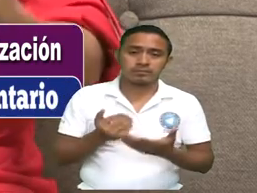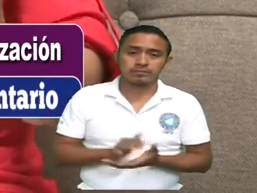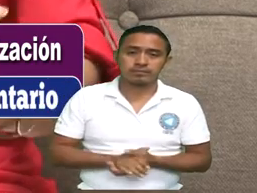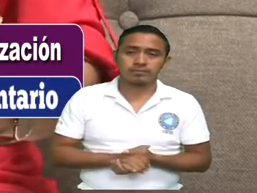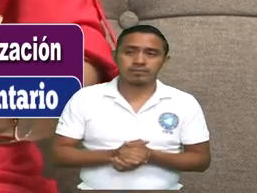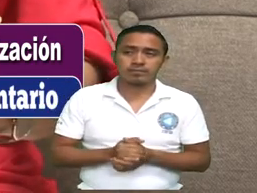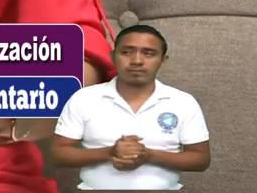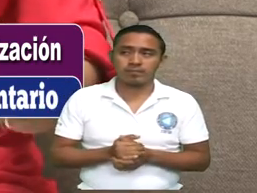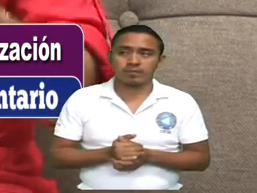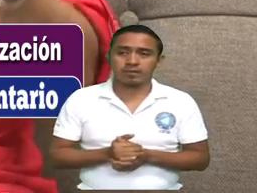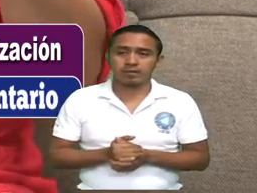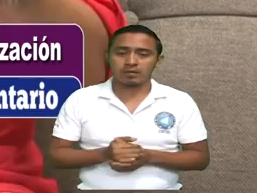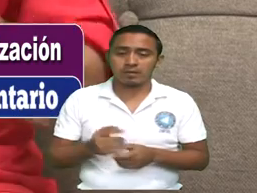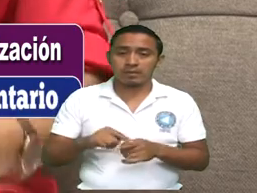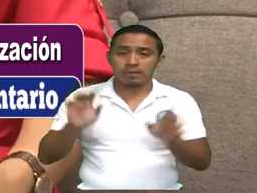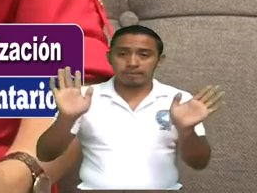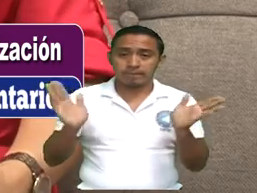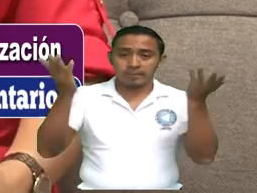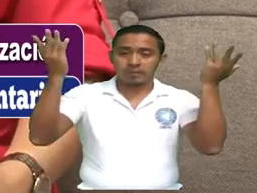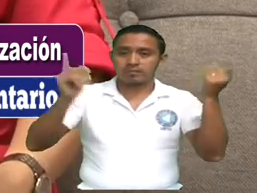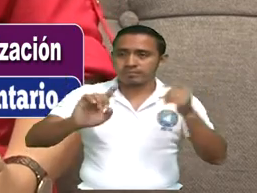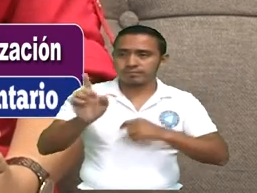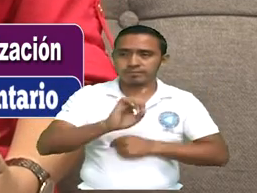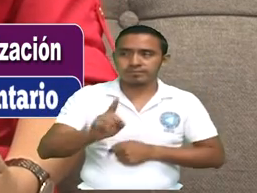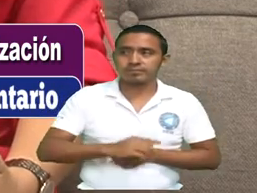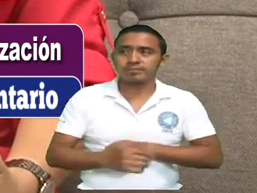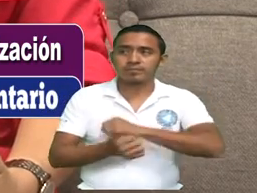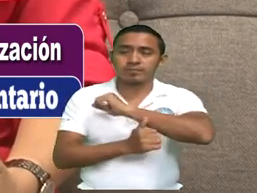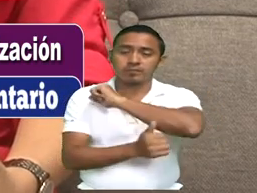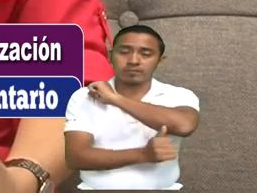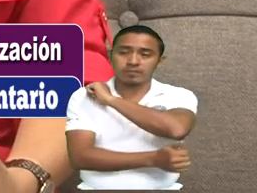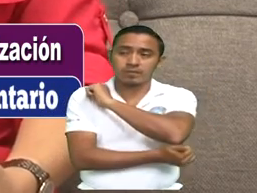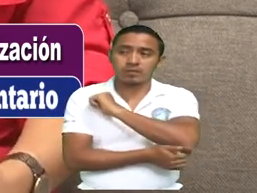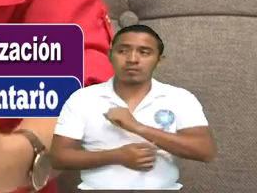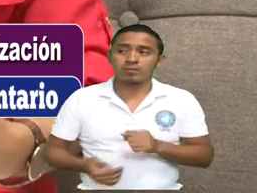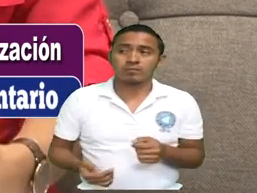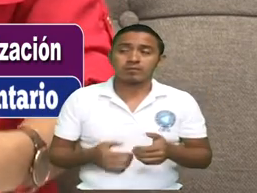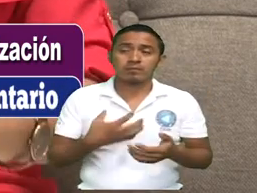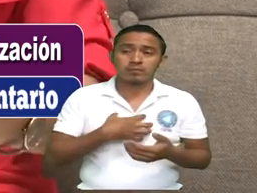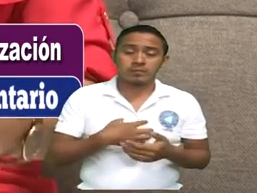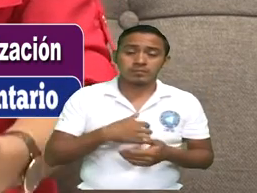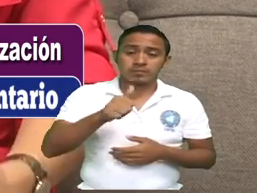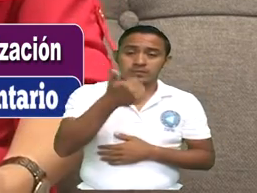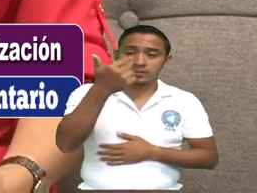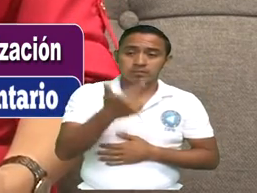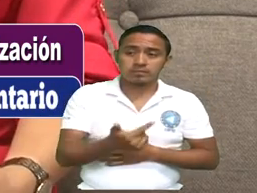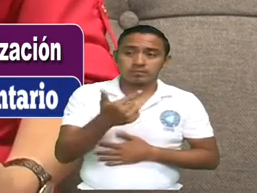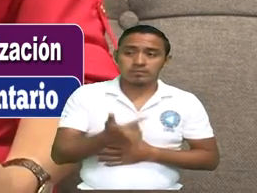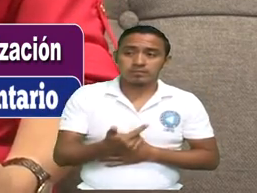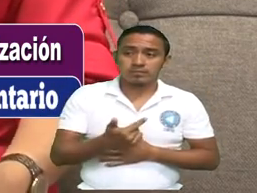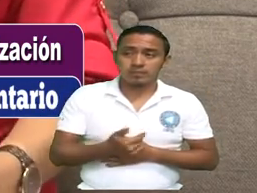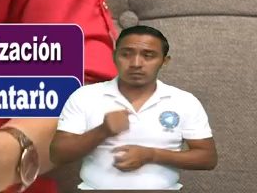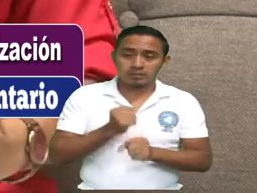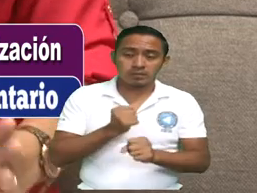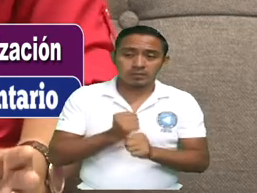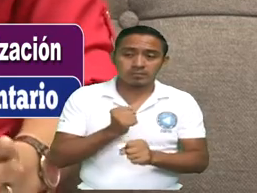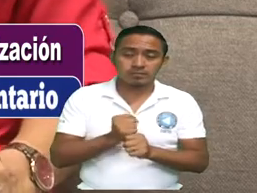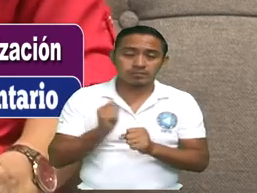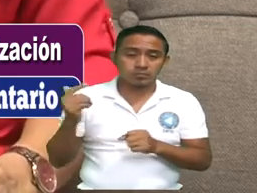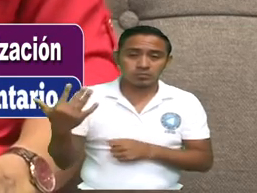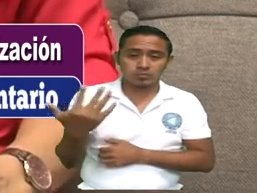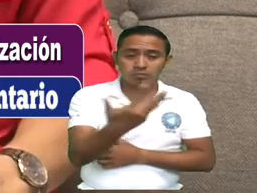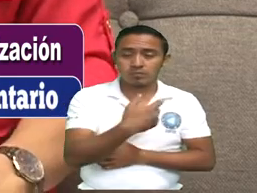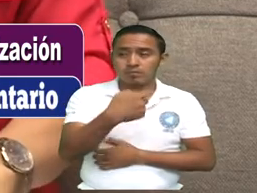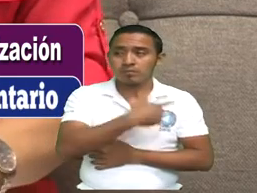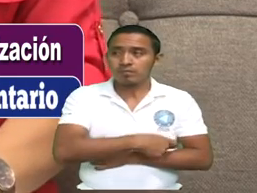de estudiantes mayores, sino de estudiantes que, como en la batalla del sexto grado, se ha venido tratando de que todas las